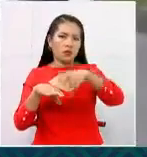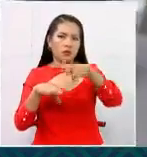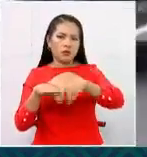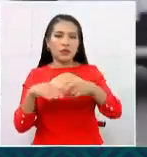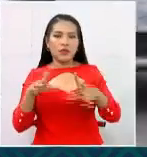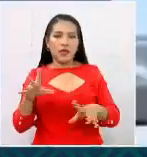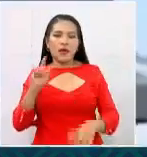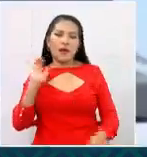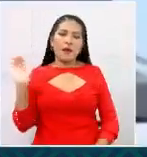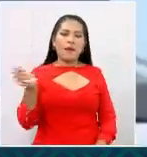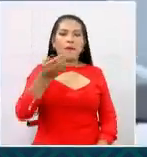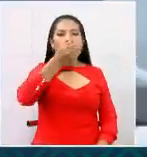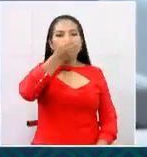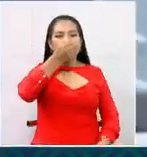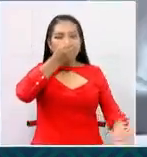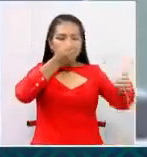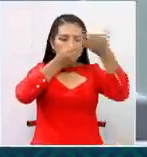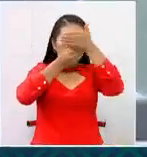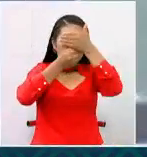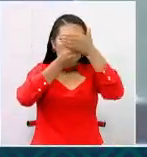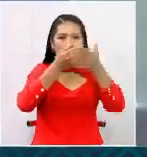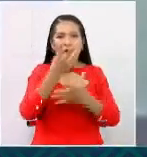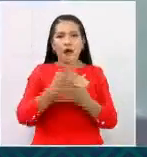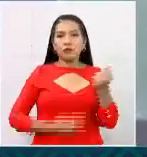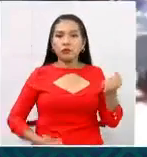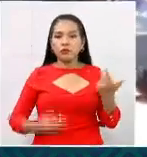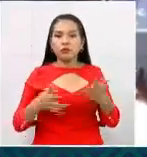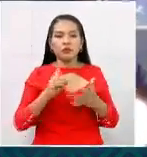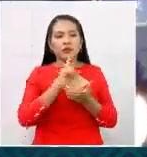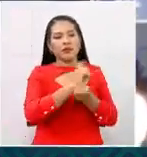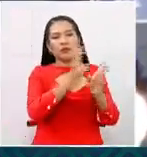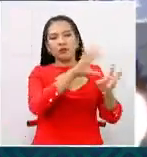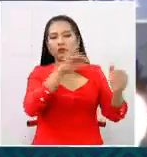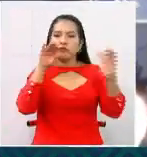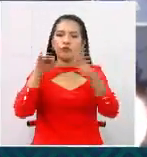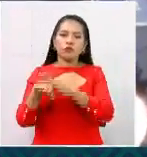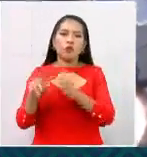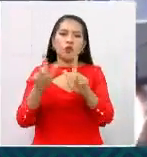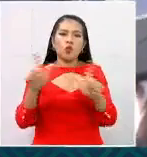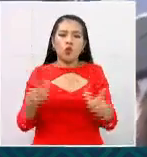a taparle la boca y los ojos y la traslada hasta un lugar que ella desconoce